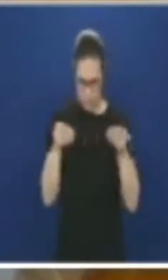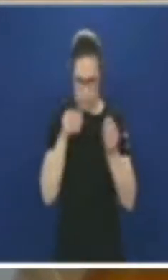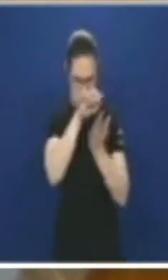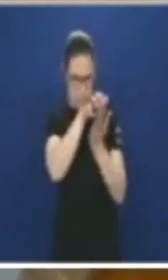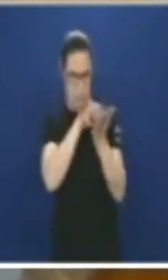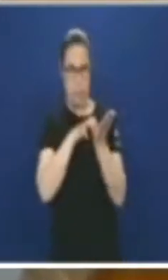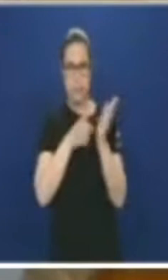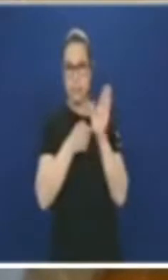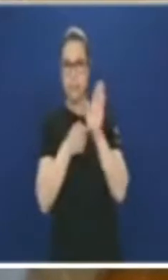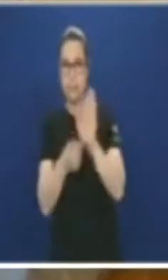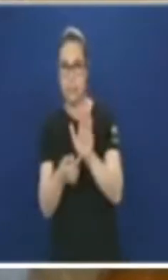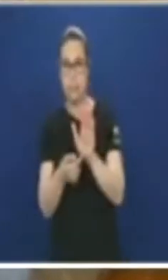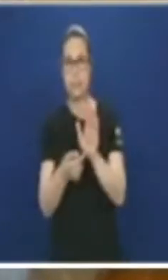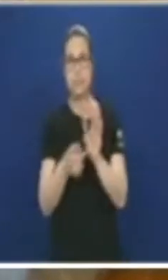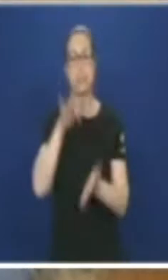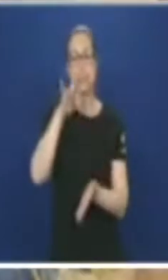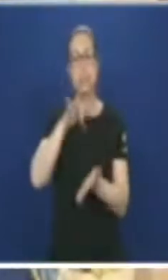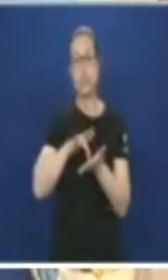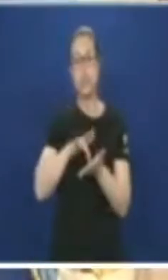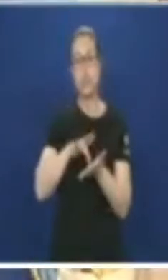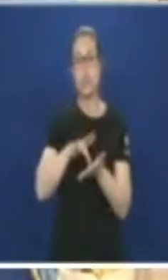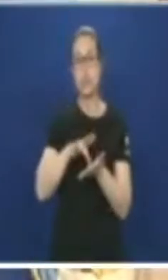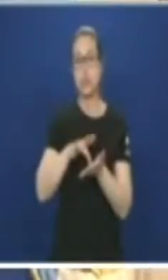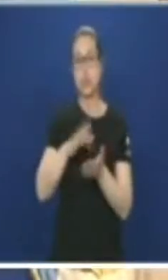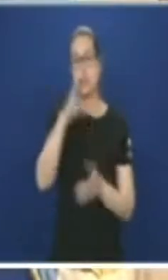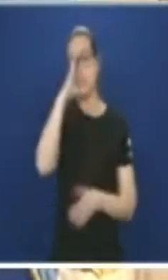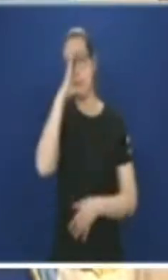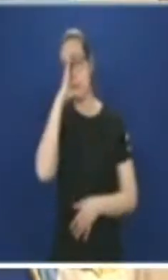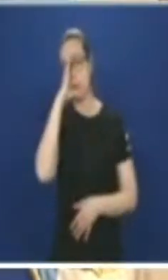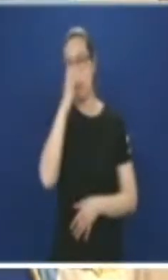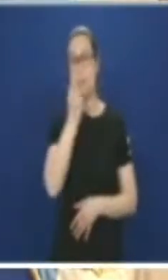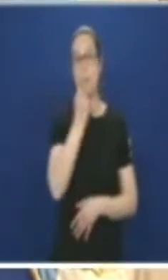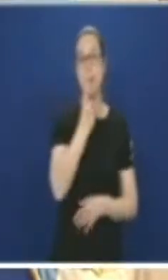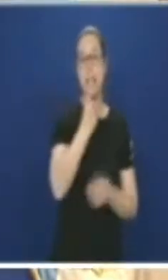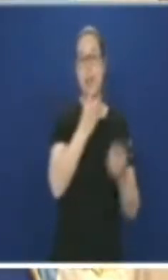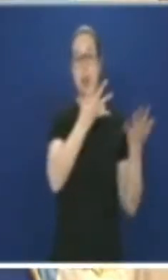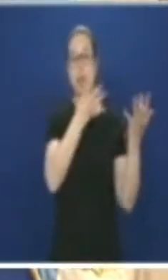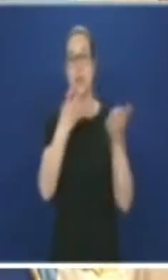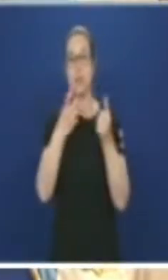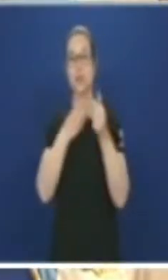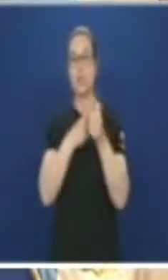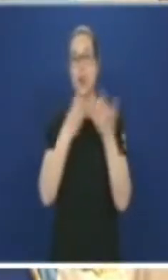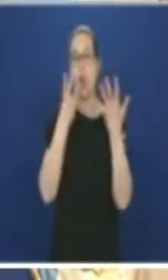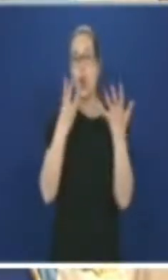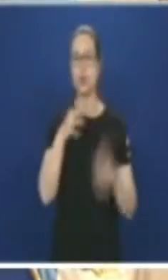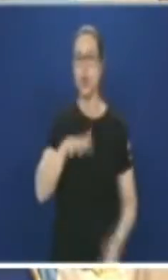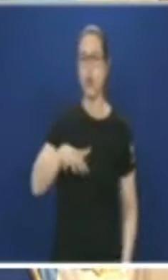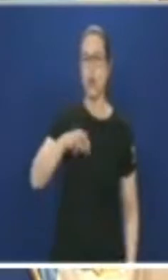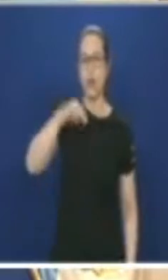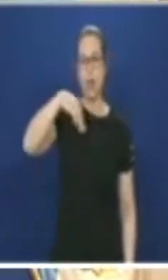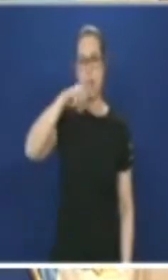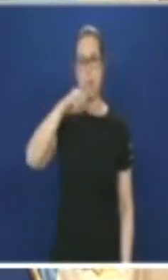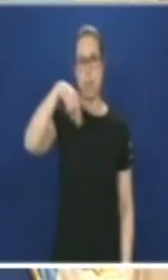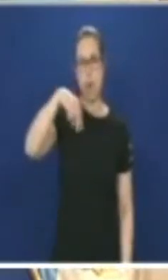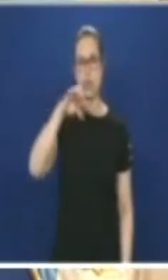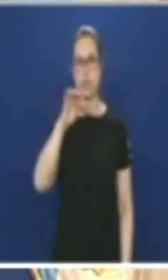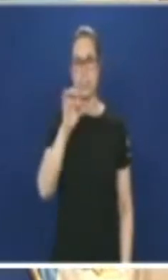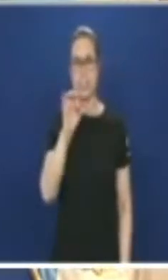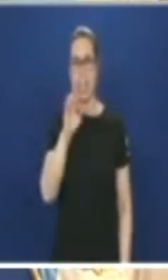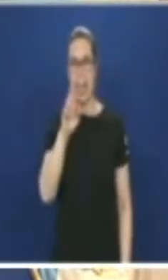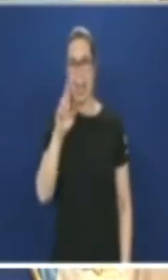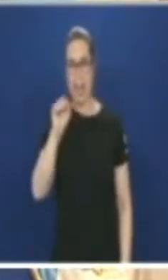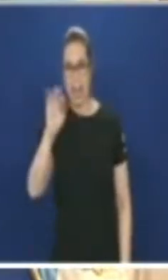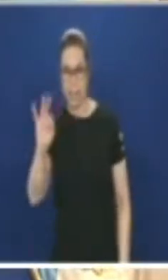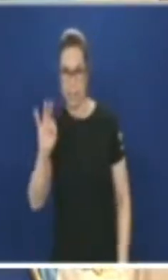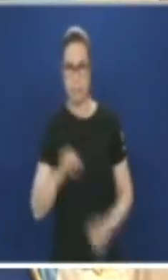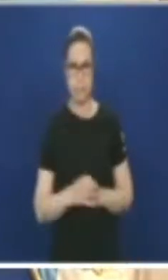Cortes celebrada en Montserrat en febreiro de 1938. Risco e Otero, por